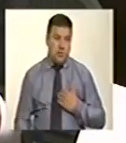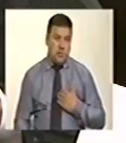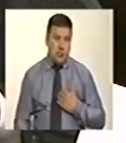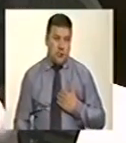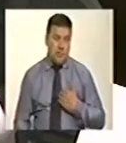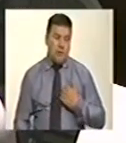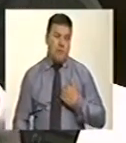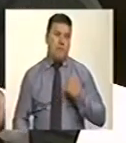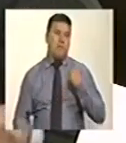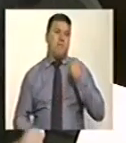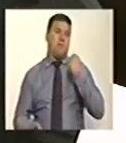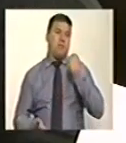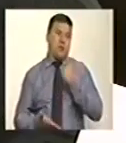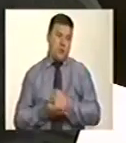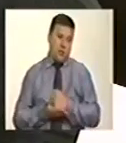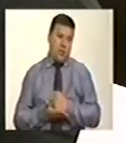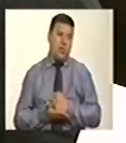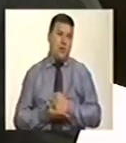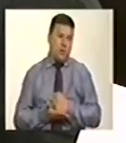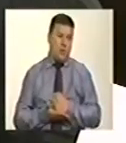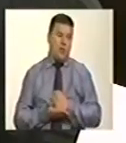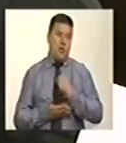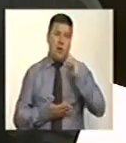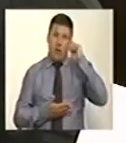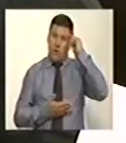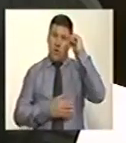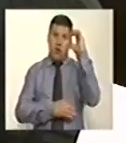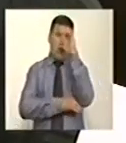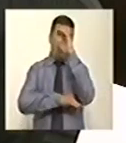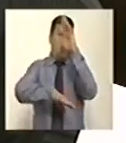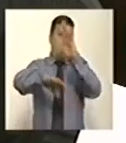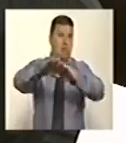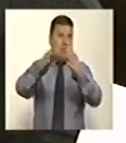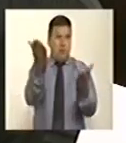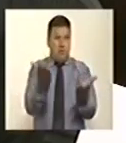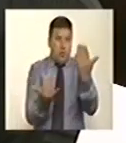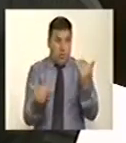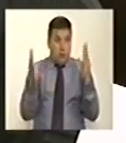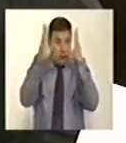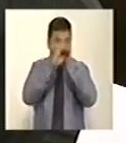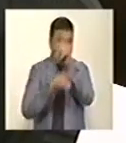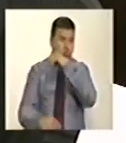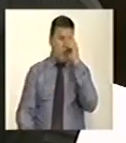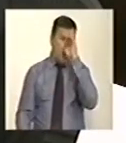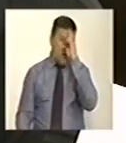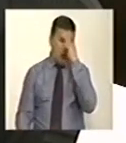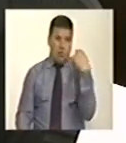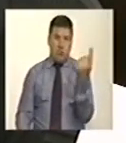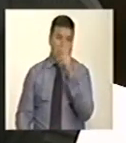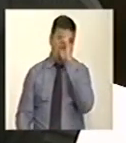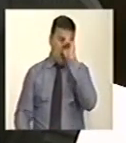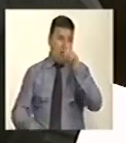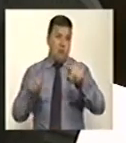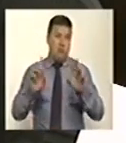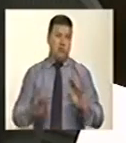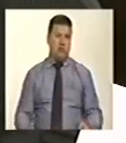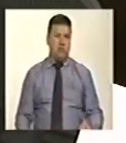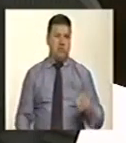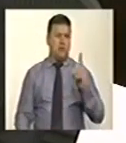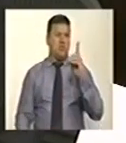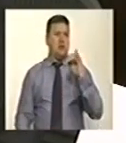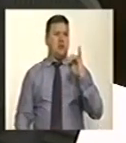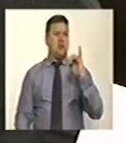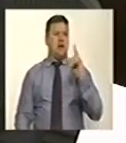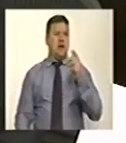veo obligado a recordarle al país que aquí hay una comparación esta noche equivocada. Diego Palacio y